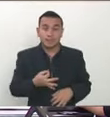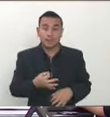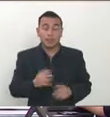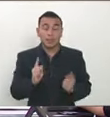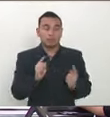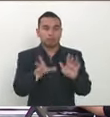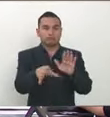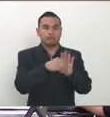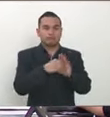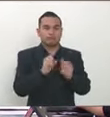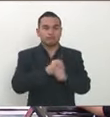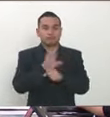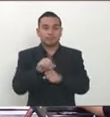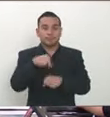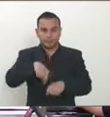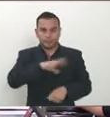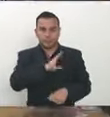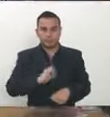contagios.